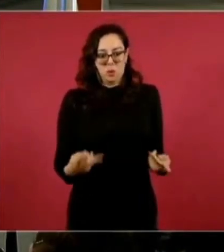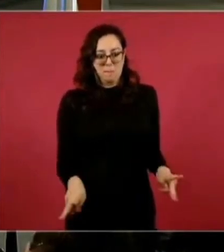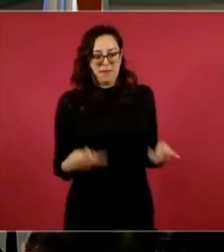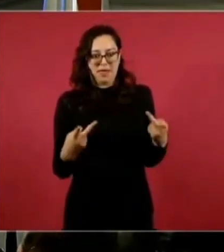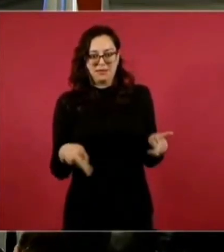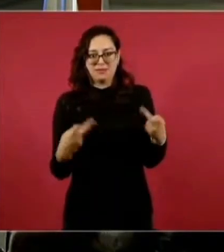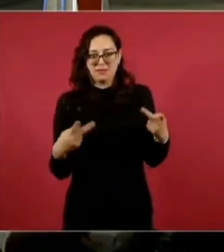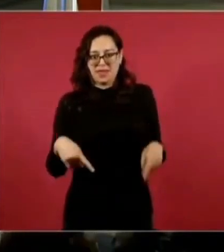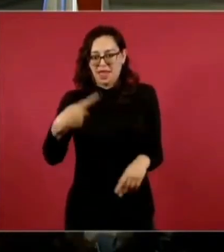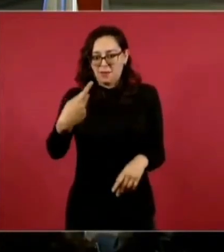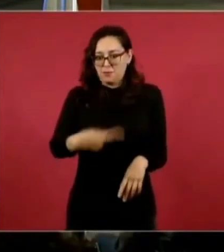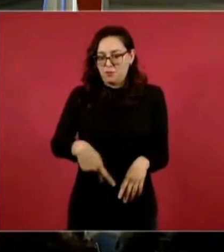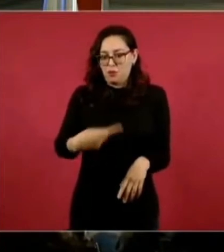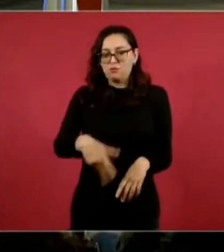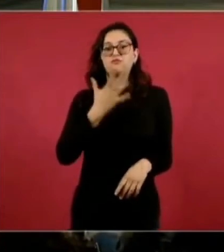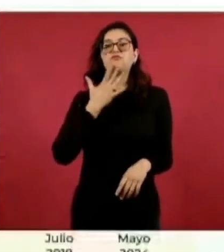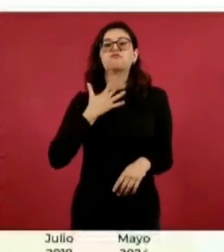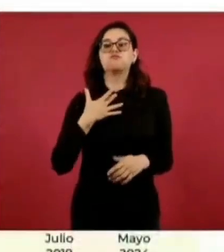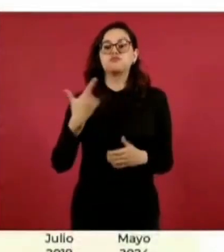reforma energética